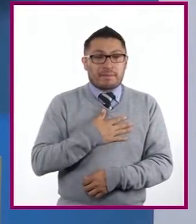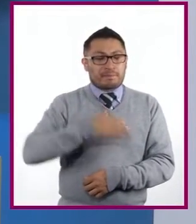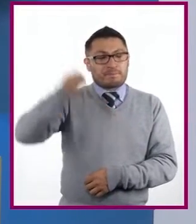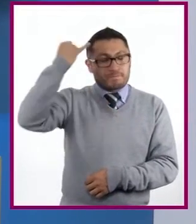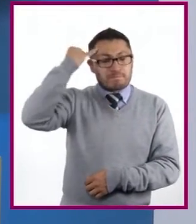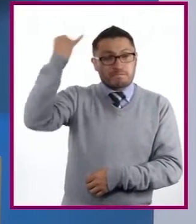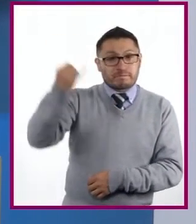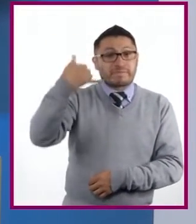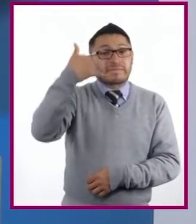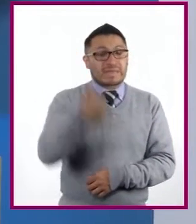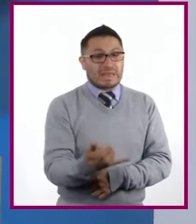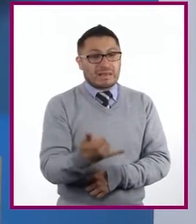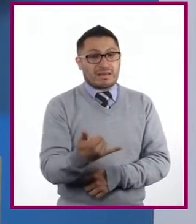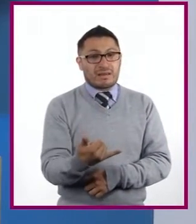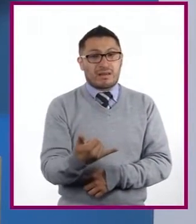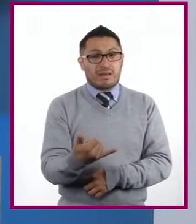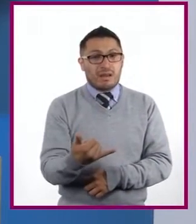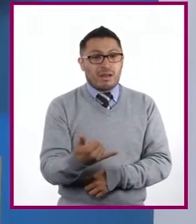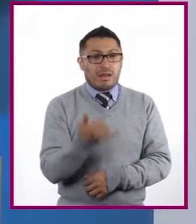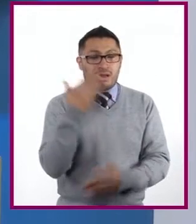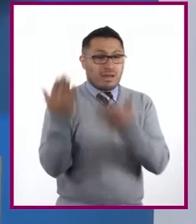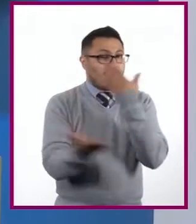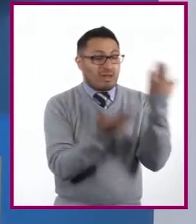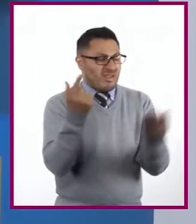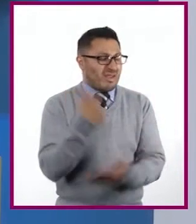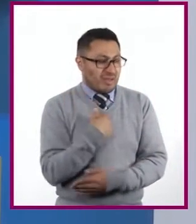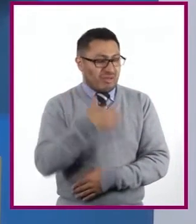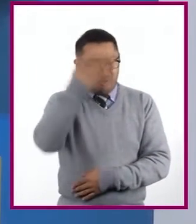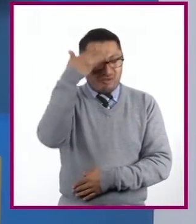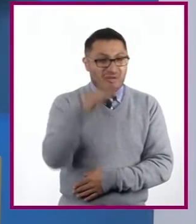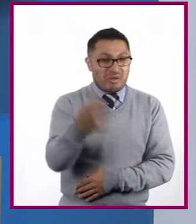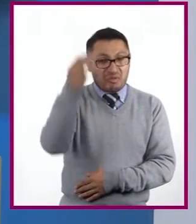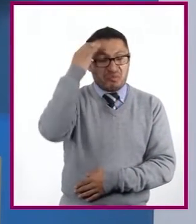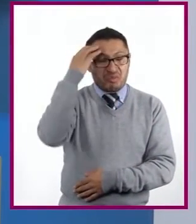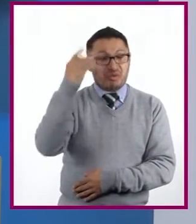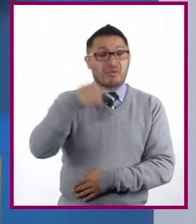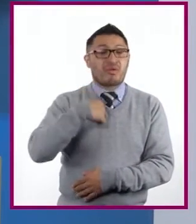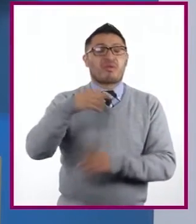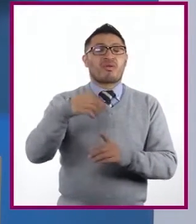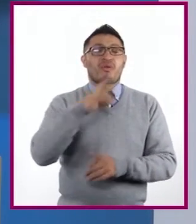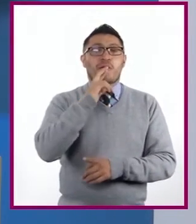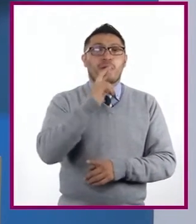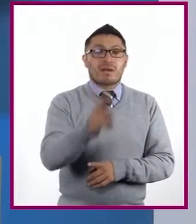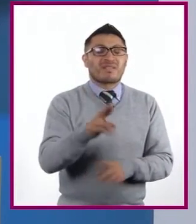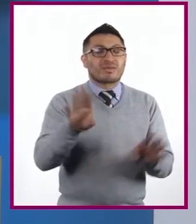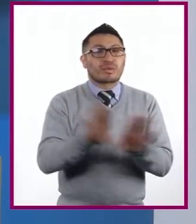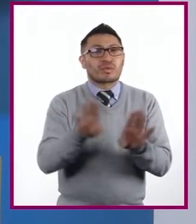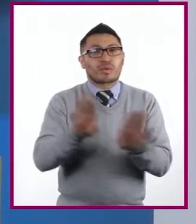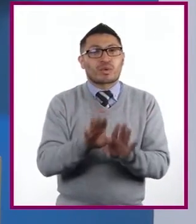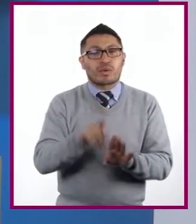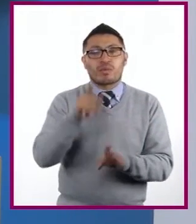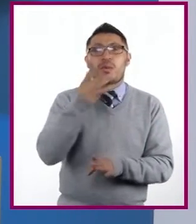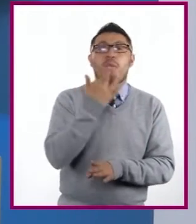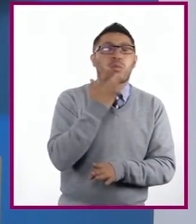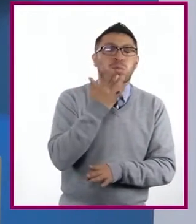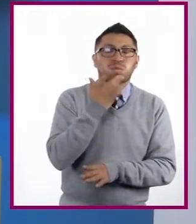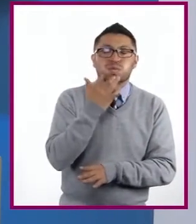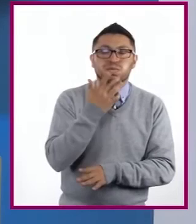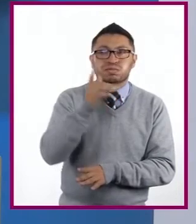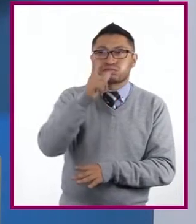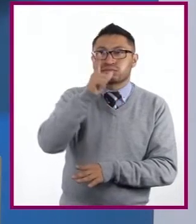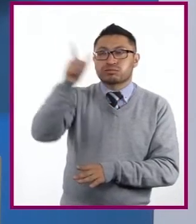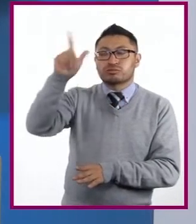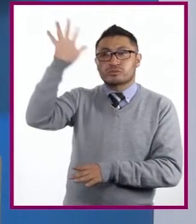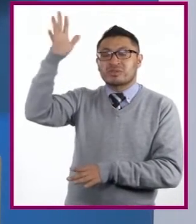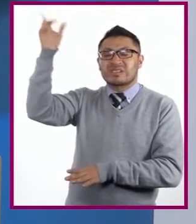y la instrucción general que poseo, me conminan a contestar que la razón por la cual los reptiles necesitan tomar el